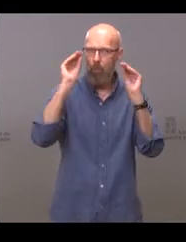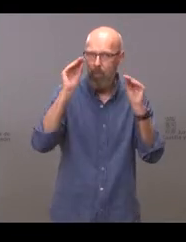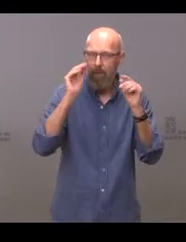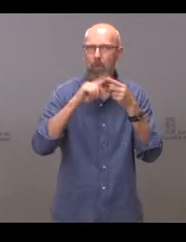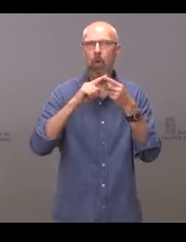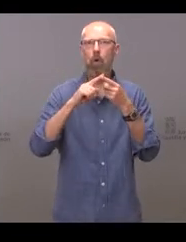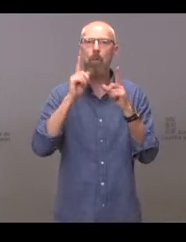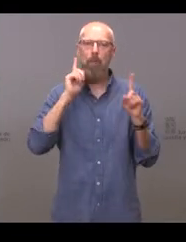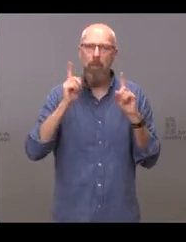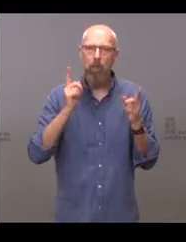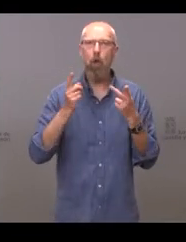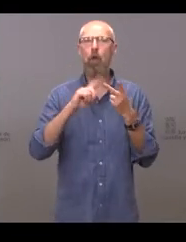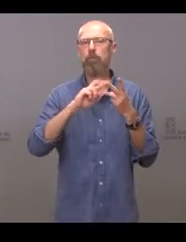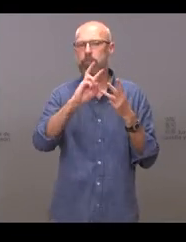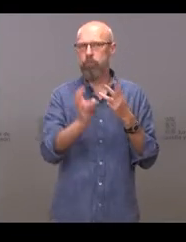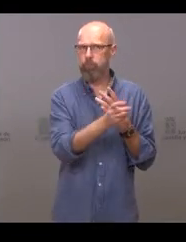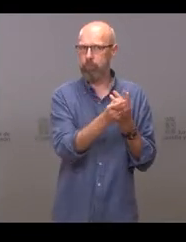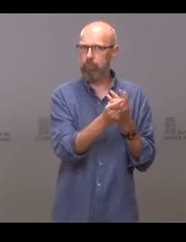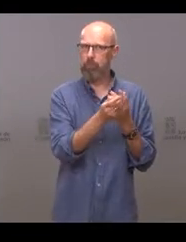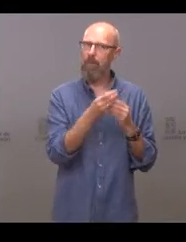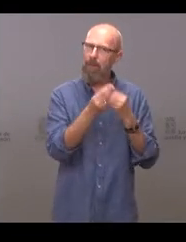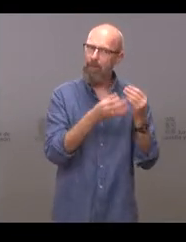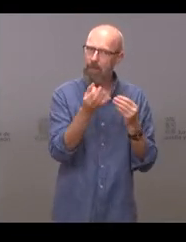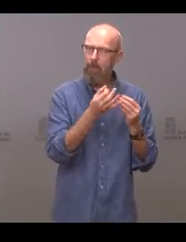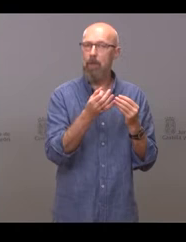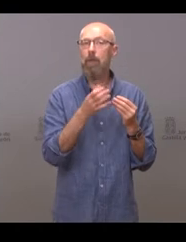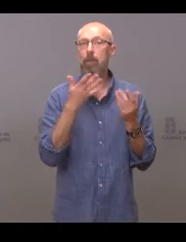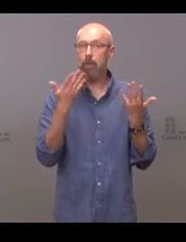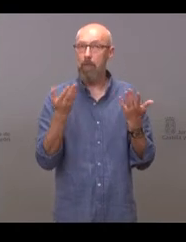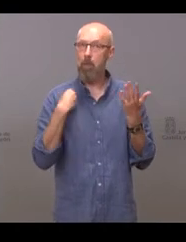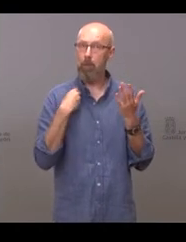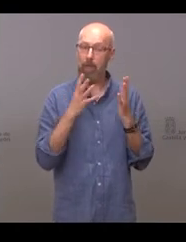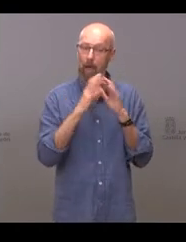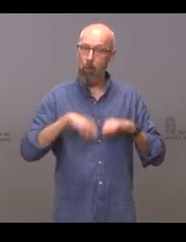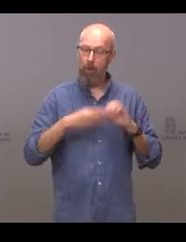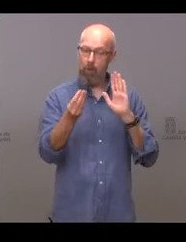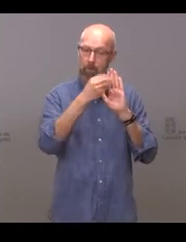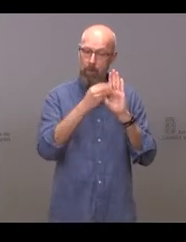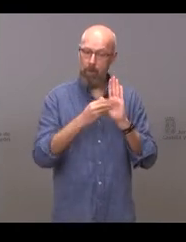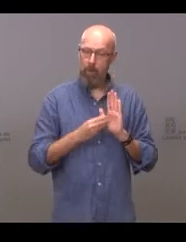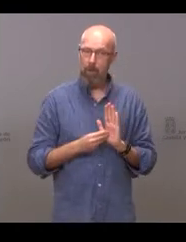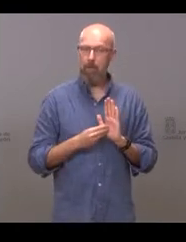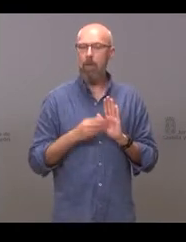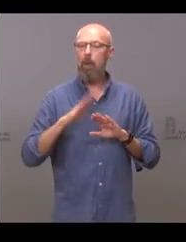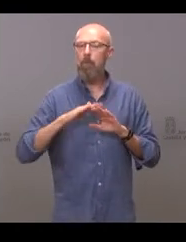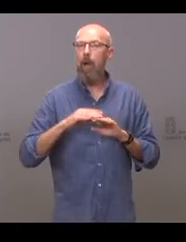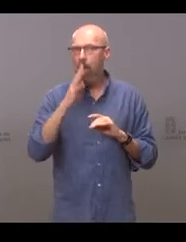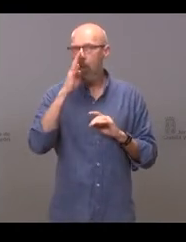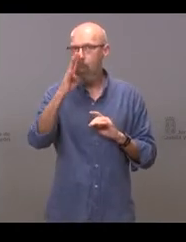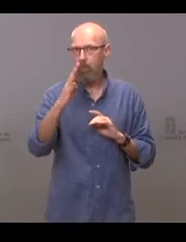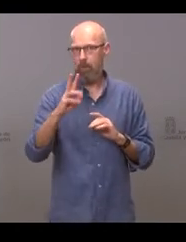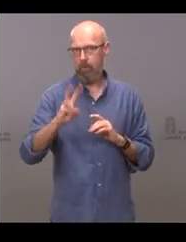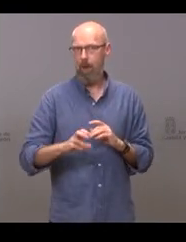prevención y demás y con estos acuerdos completamos digamos una política de empleo para los próximos cuatro años